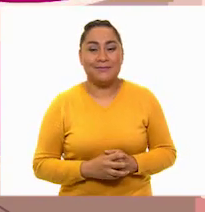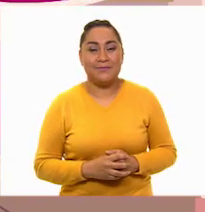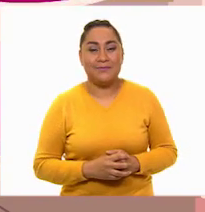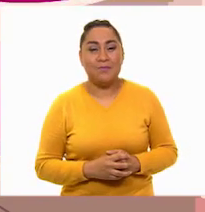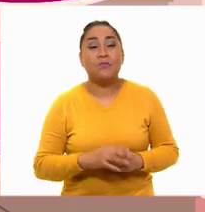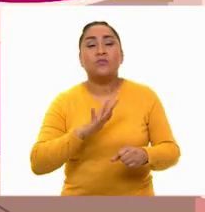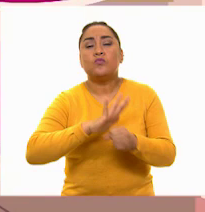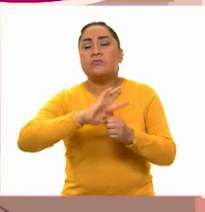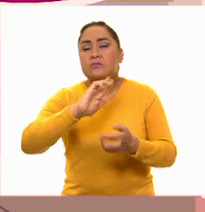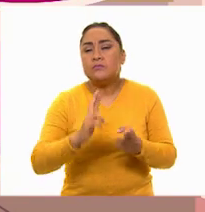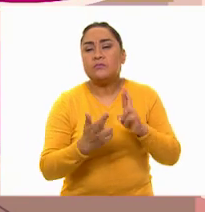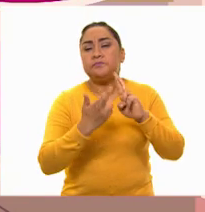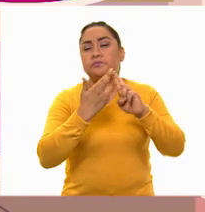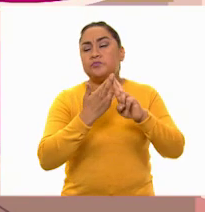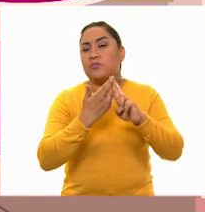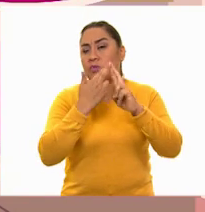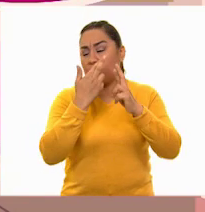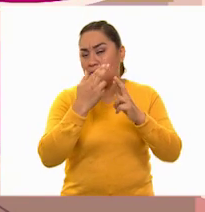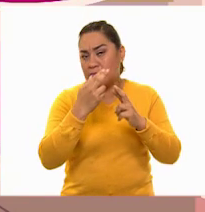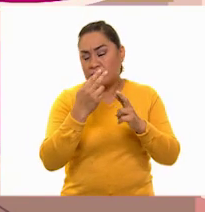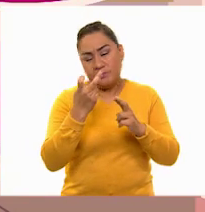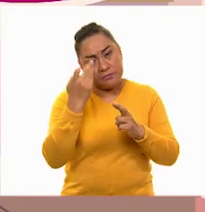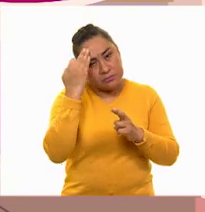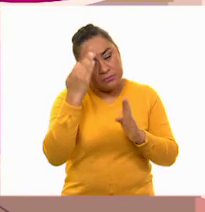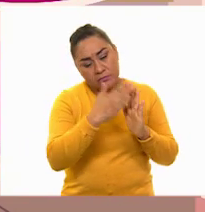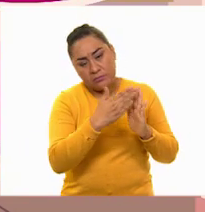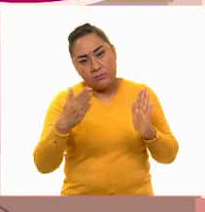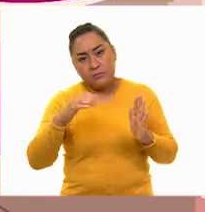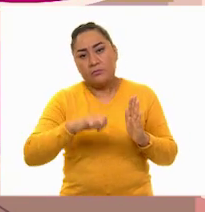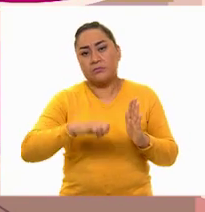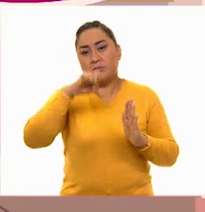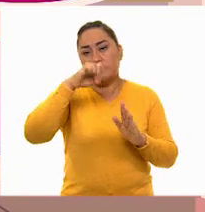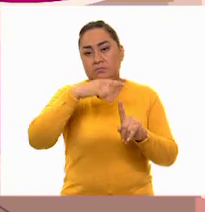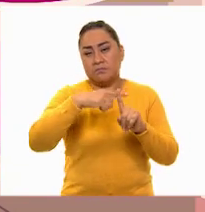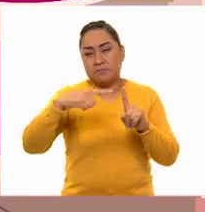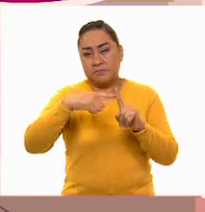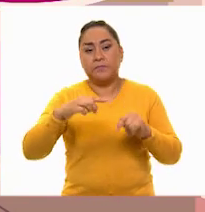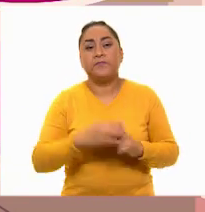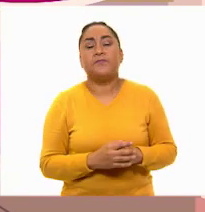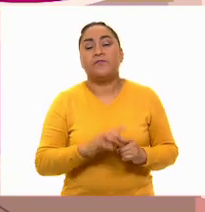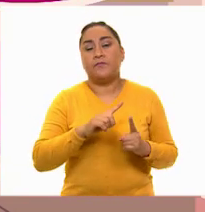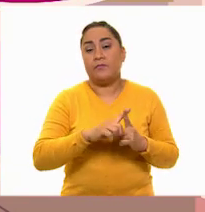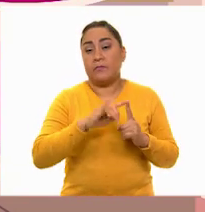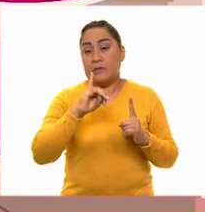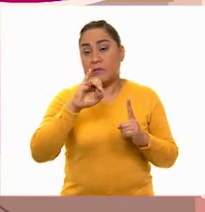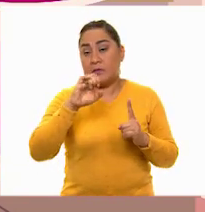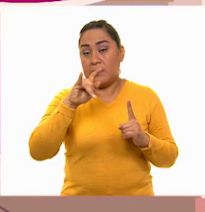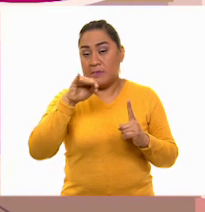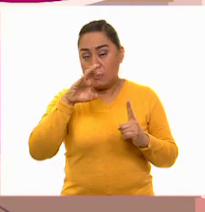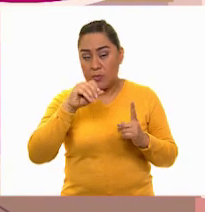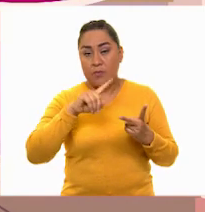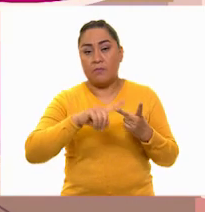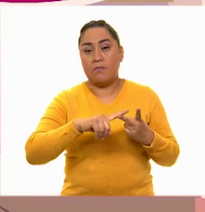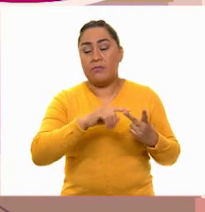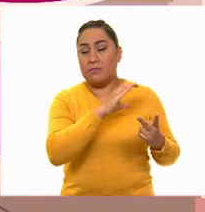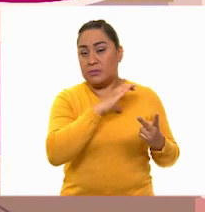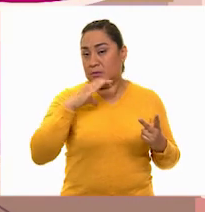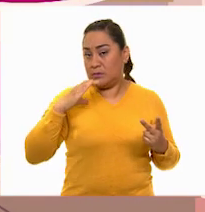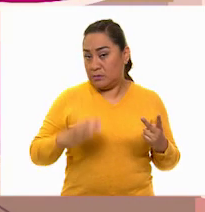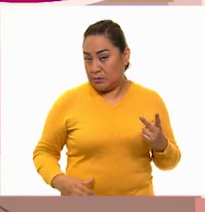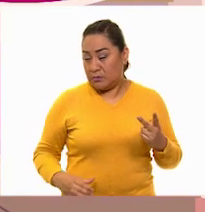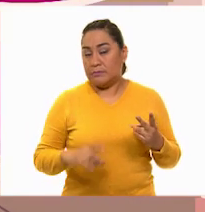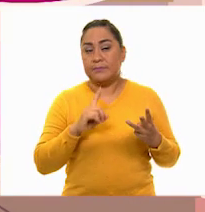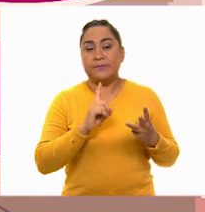¿Qué religión tuvo su mayor auge durante la Edad Media? A. Islamismo. B. Cristianismo.